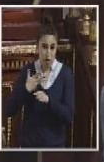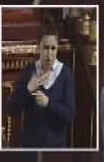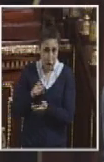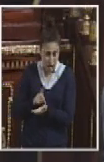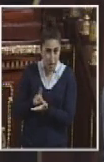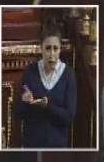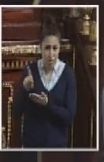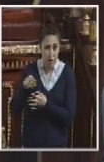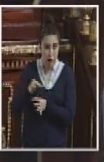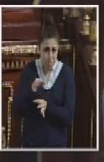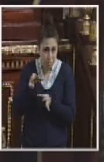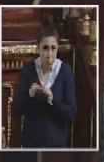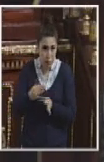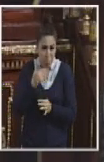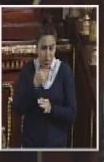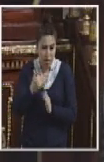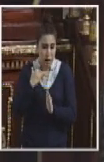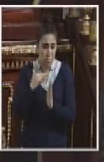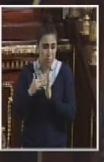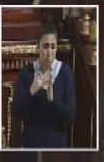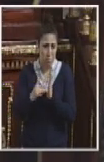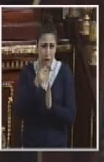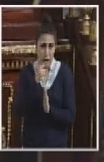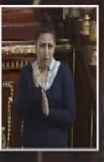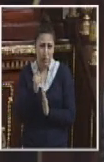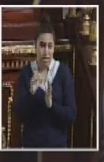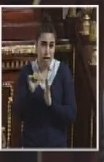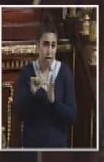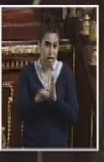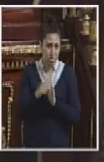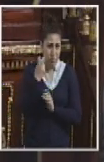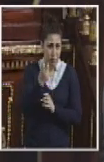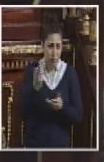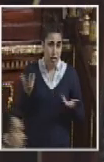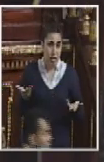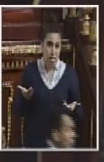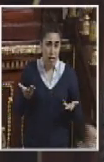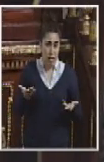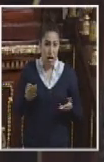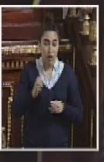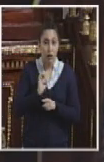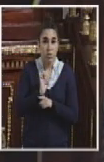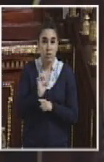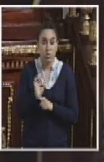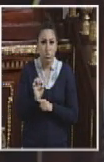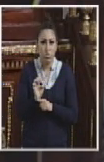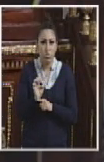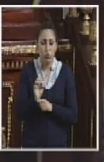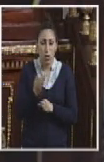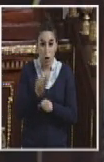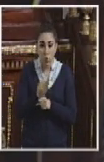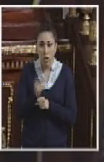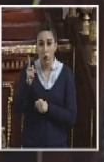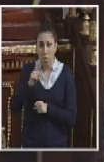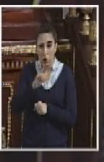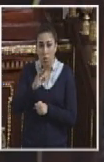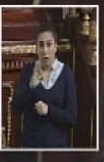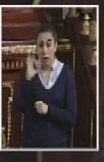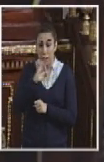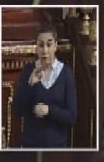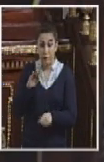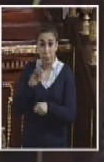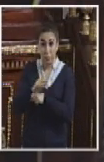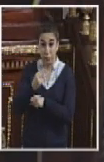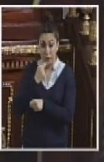y siguiendo la interpretación estrictamente de este artículo, estaría en posibilidad, y está en posibilidad, si el fundamento fuera